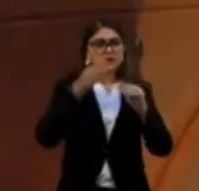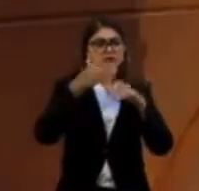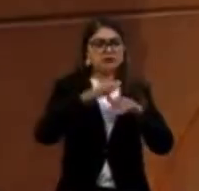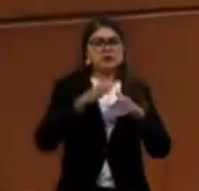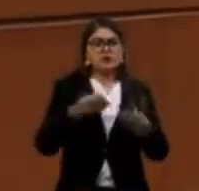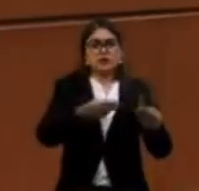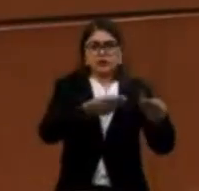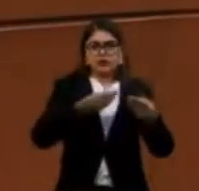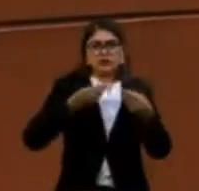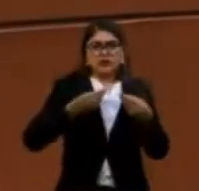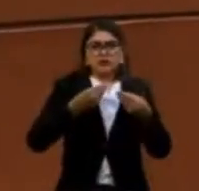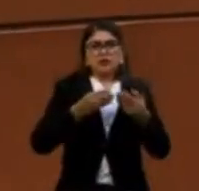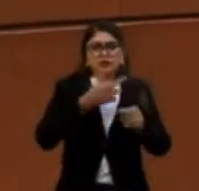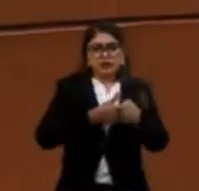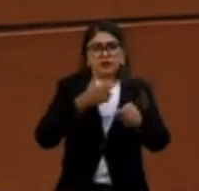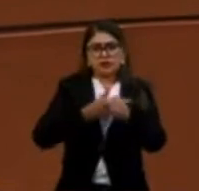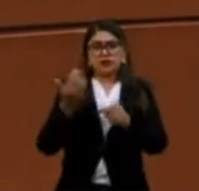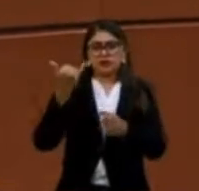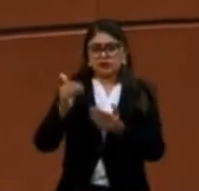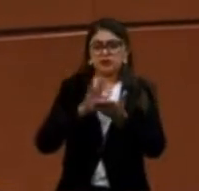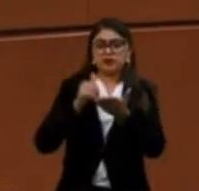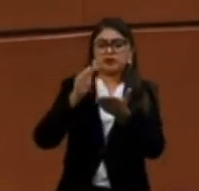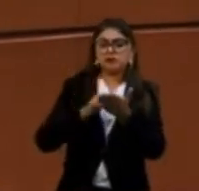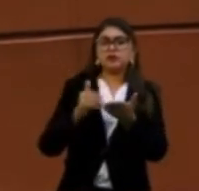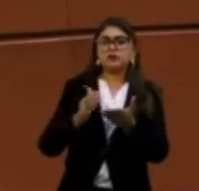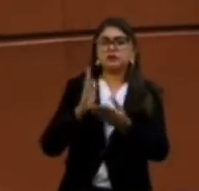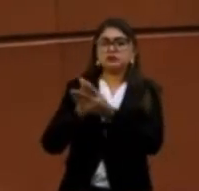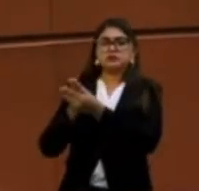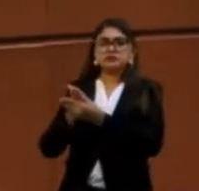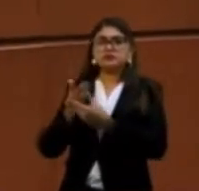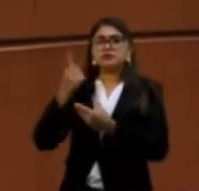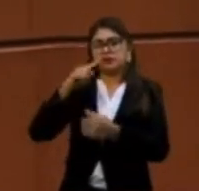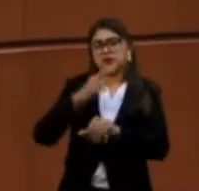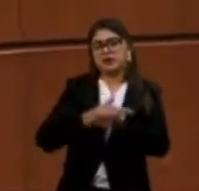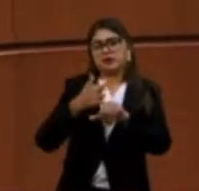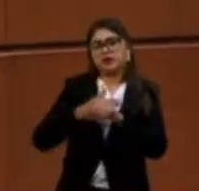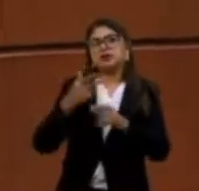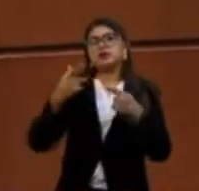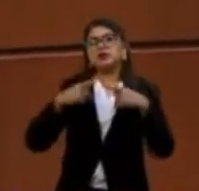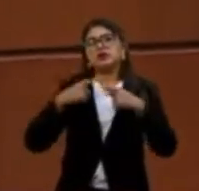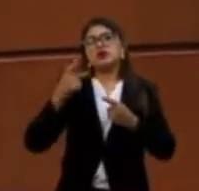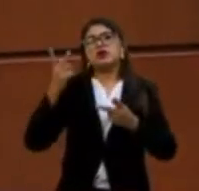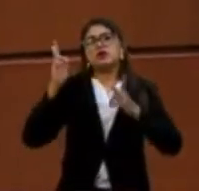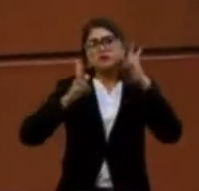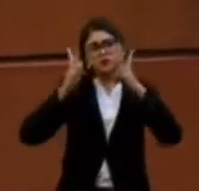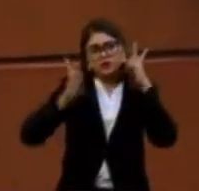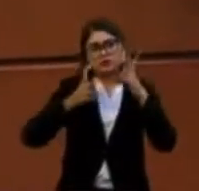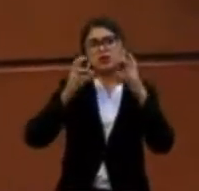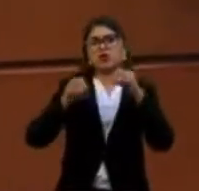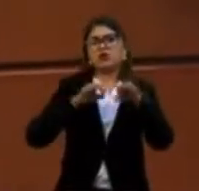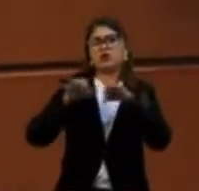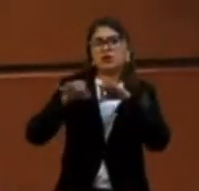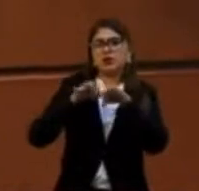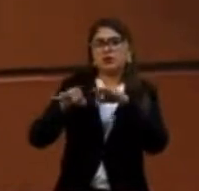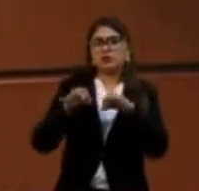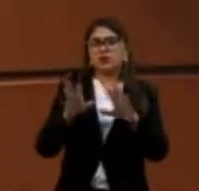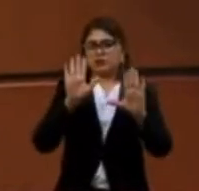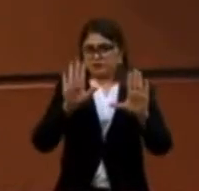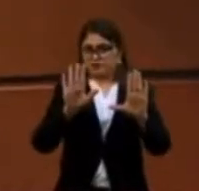trámites y de documentos migratorios de visitante, trabajador, bla, bla, bla. Es decir, ¿a qué se